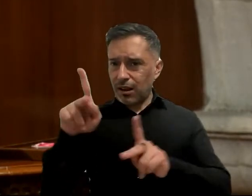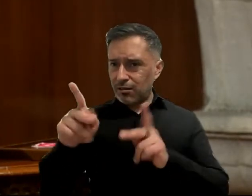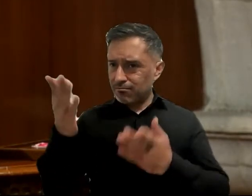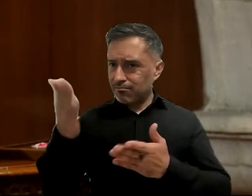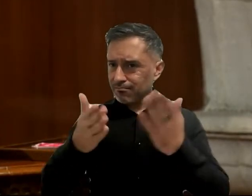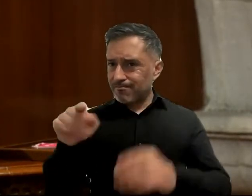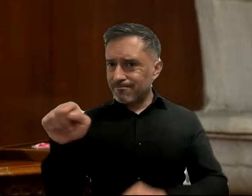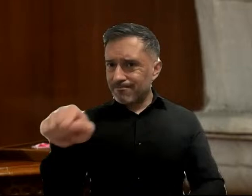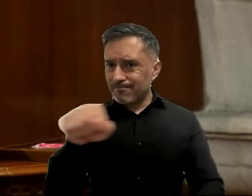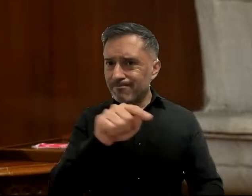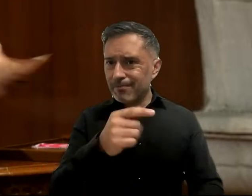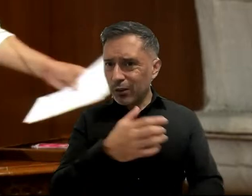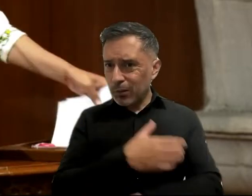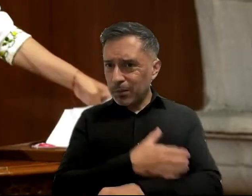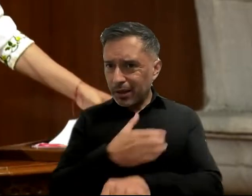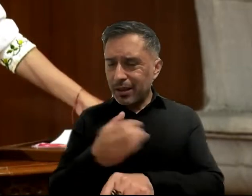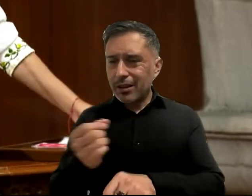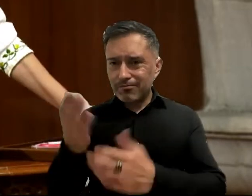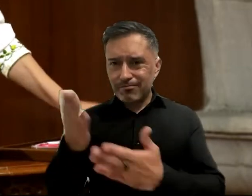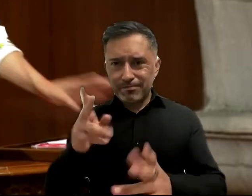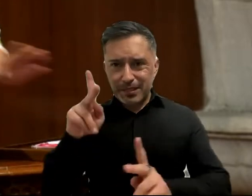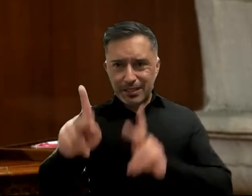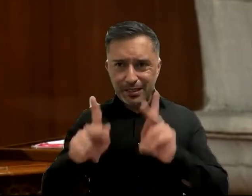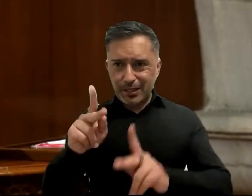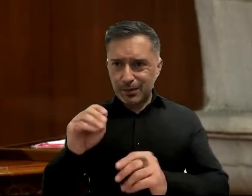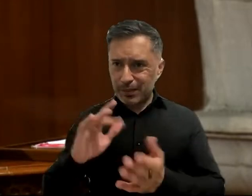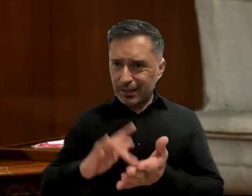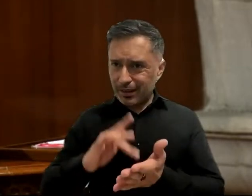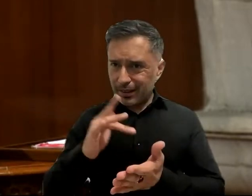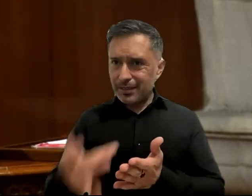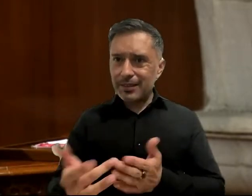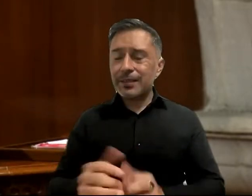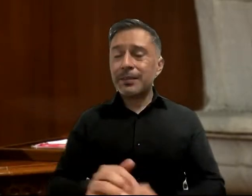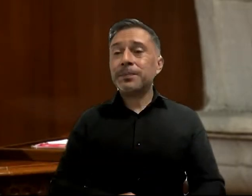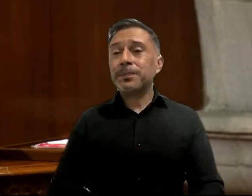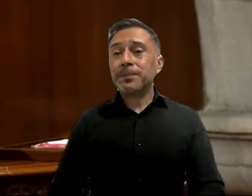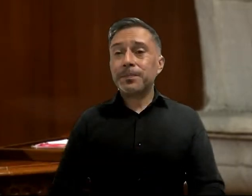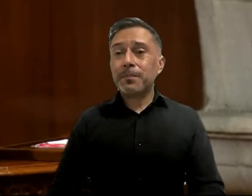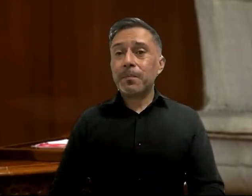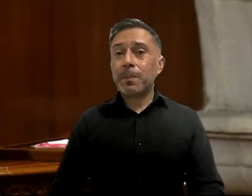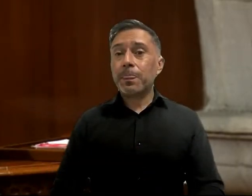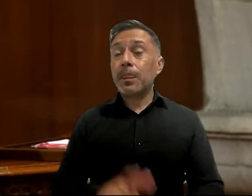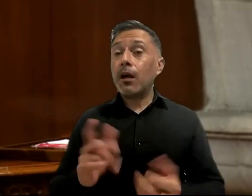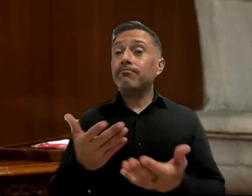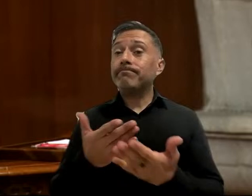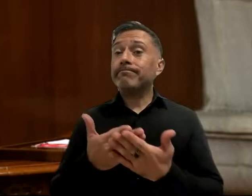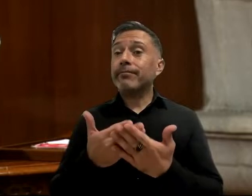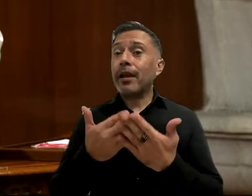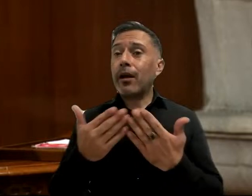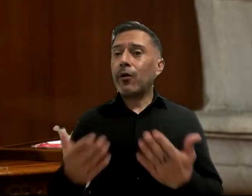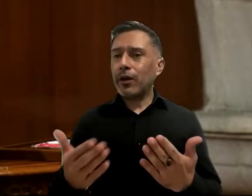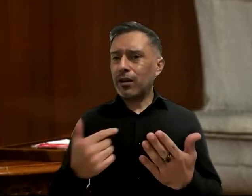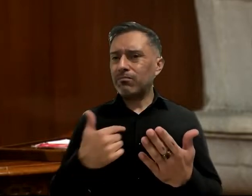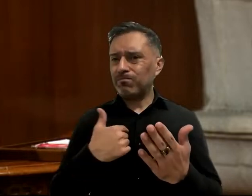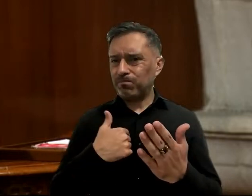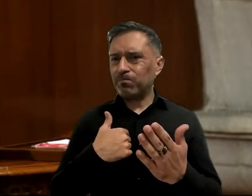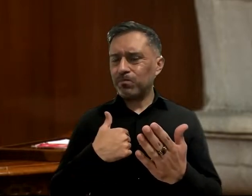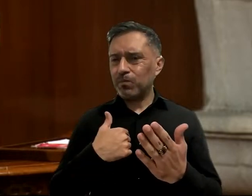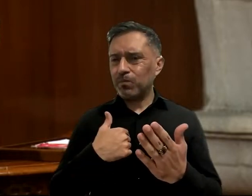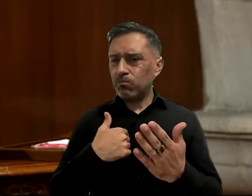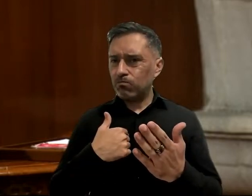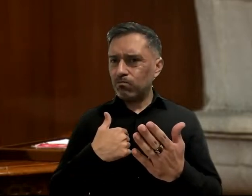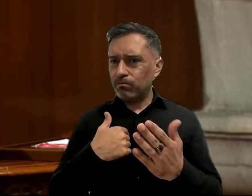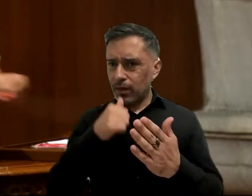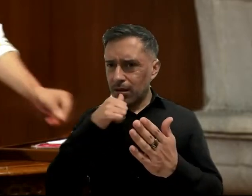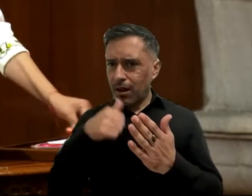gracias por su presencia y a continuación pues daré lectura a este